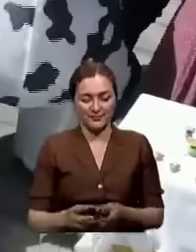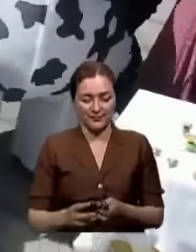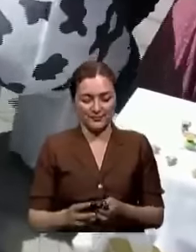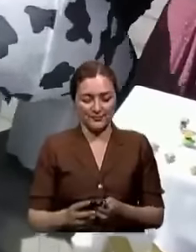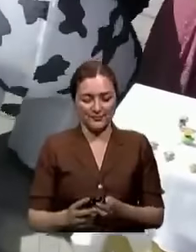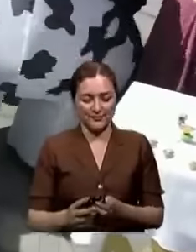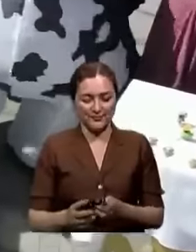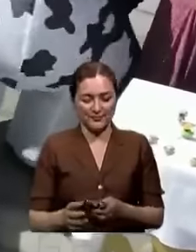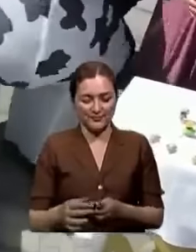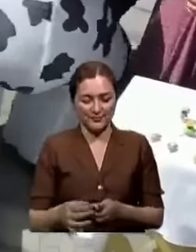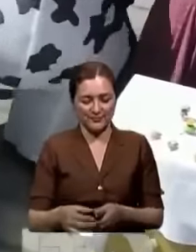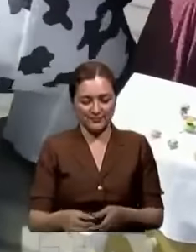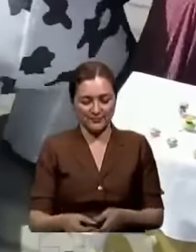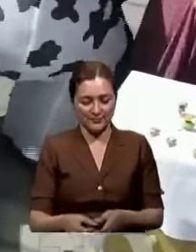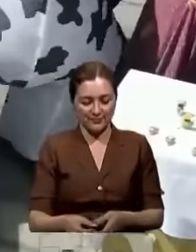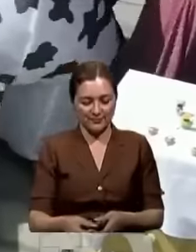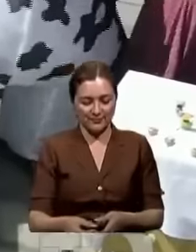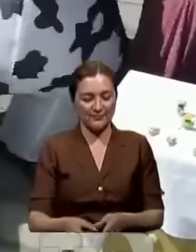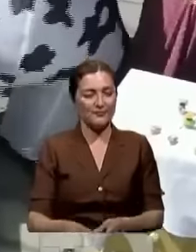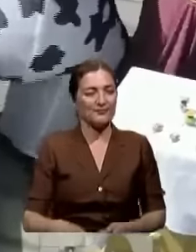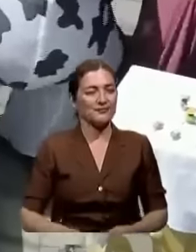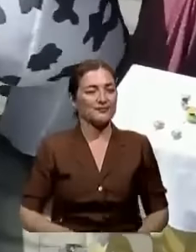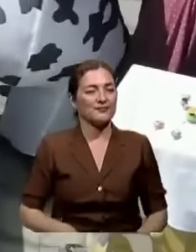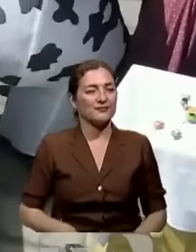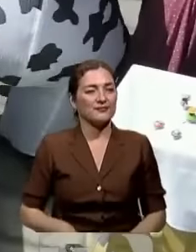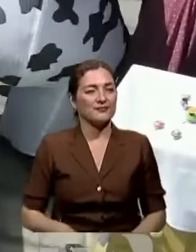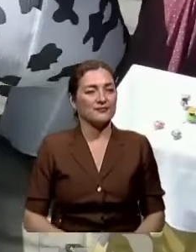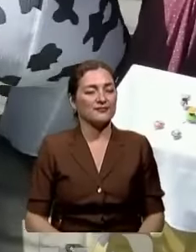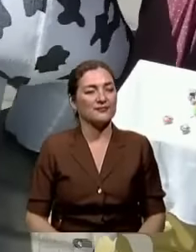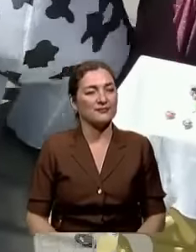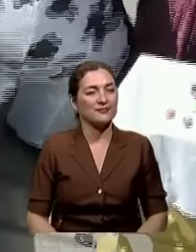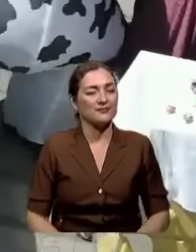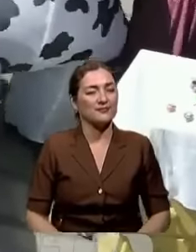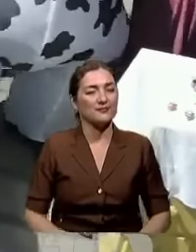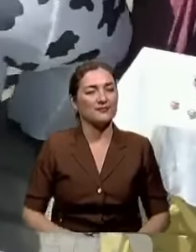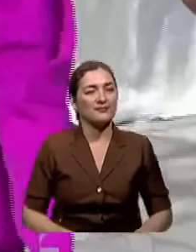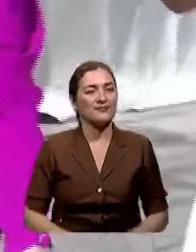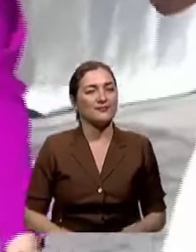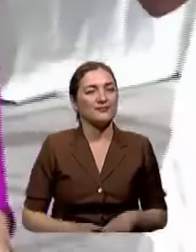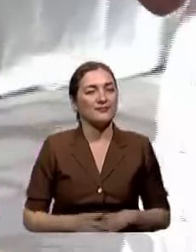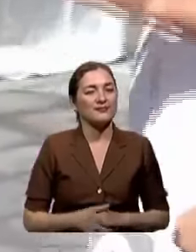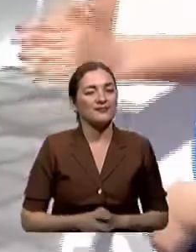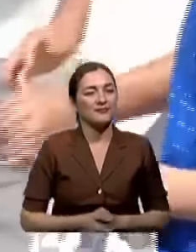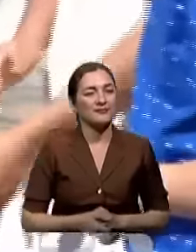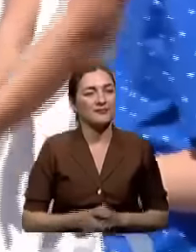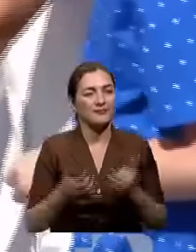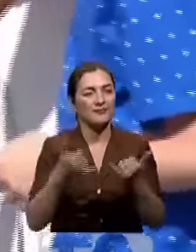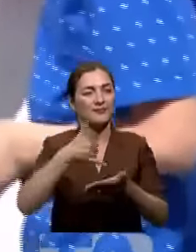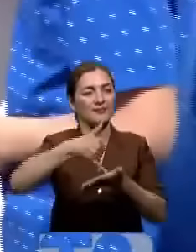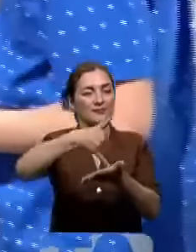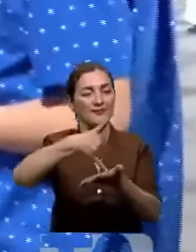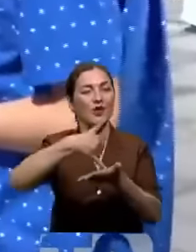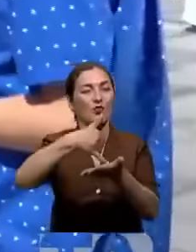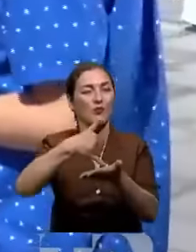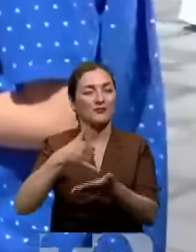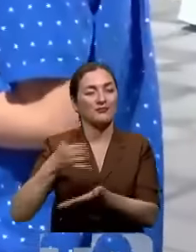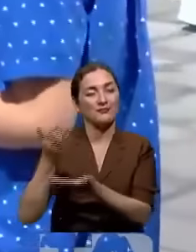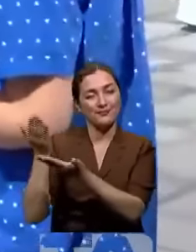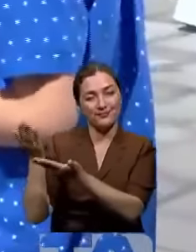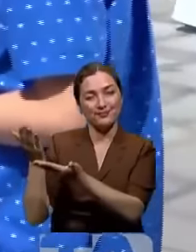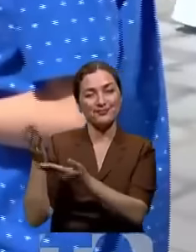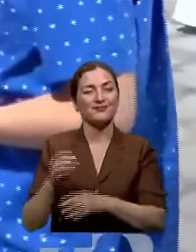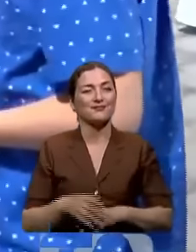Invitamos, por favor, a nuestro jurado que nos acompañe en este sitio para realizar la entrega de este trofeo a la